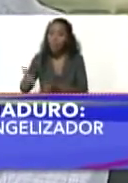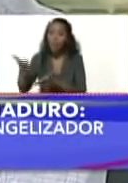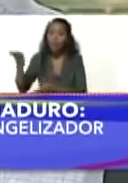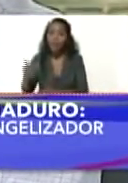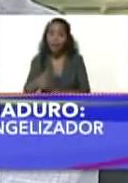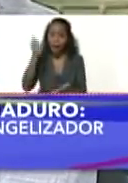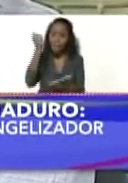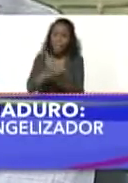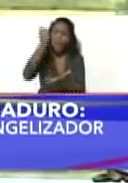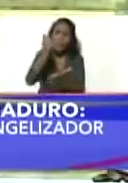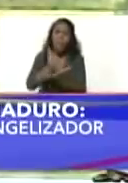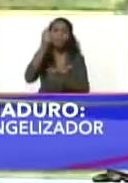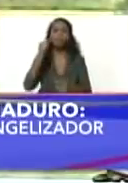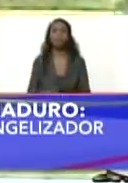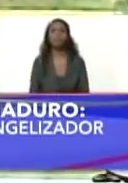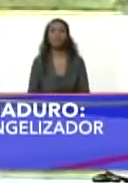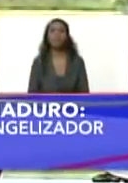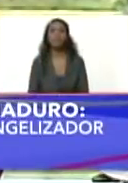Amén, amén. Gracias, amén.